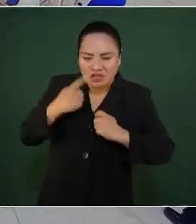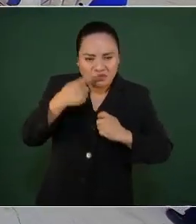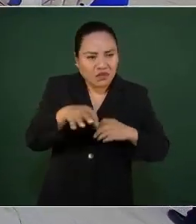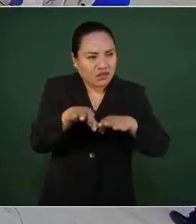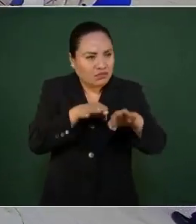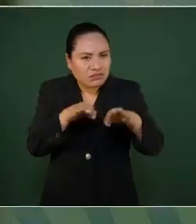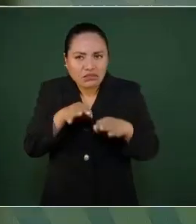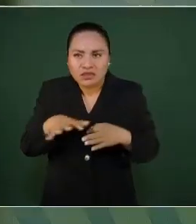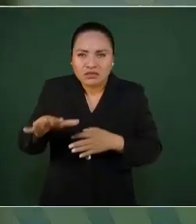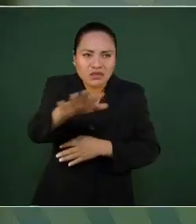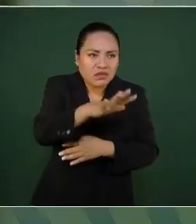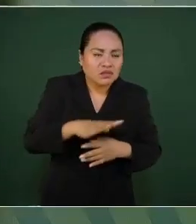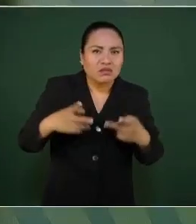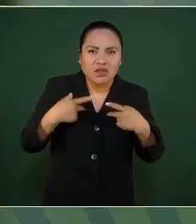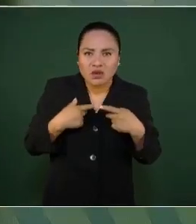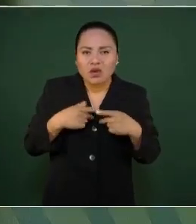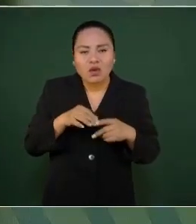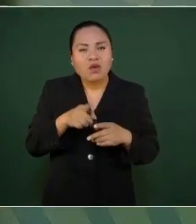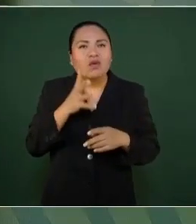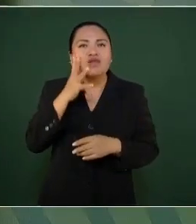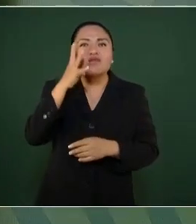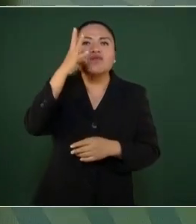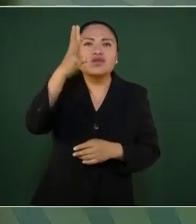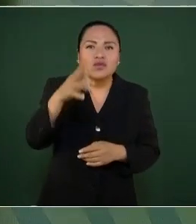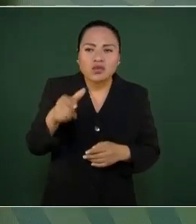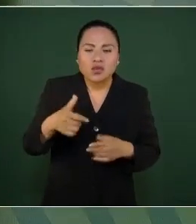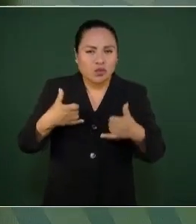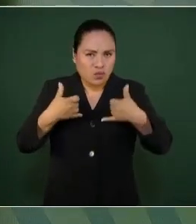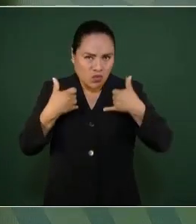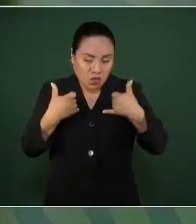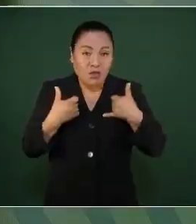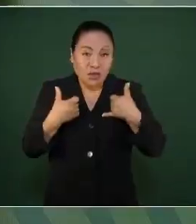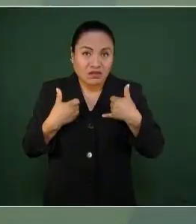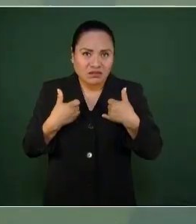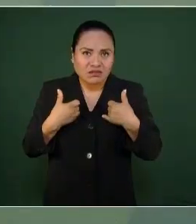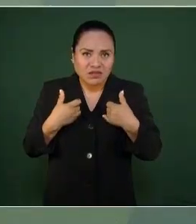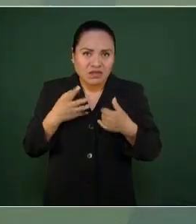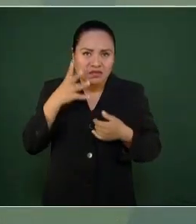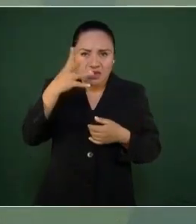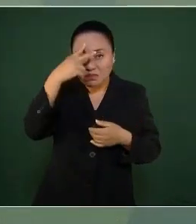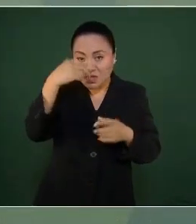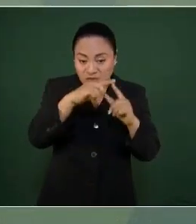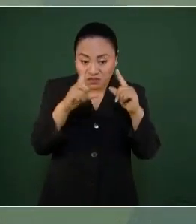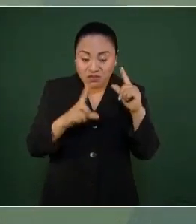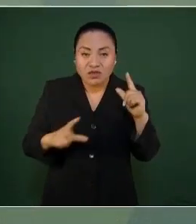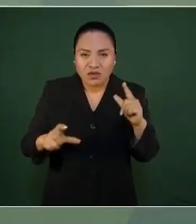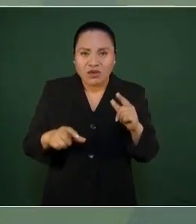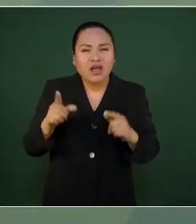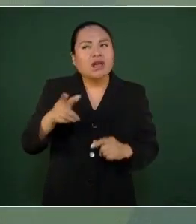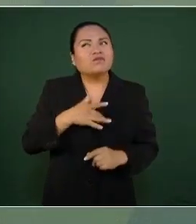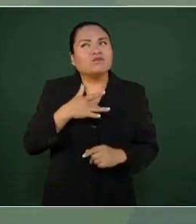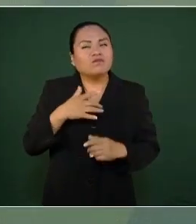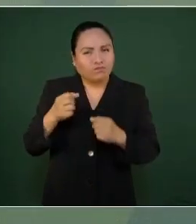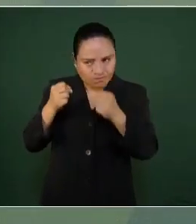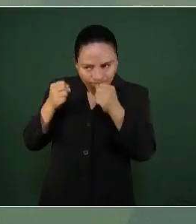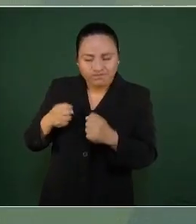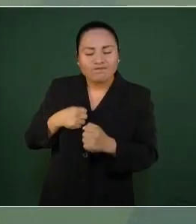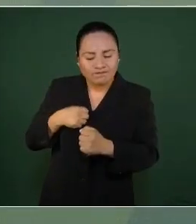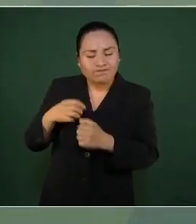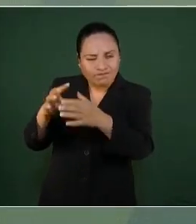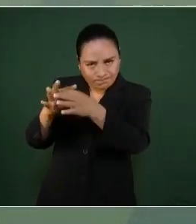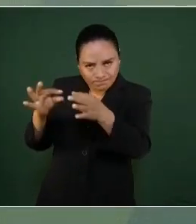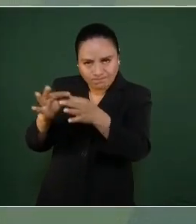las generaciones presentes y futuras de mexicanas y mexicanos. Tenga por seguro que